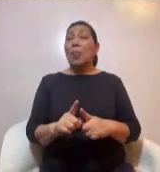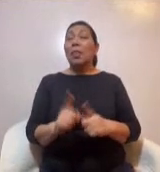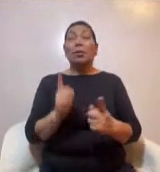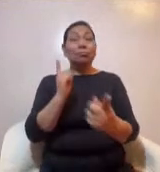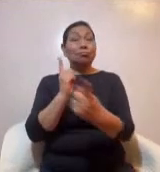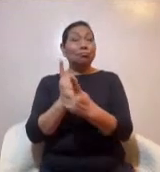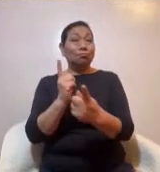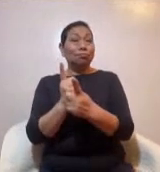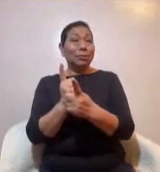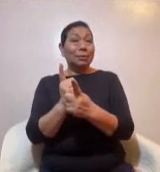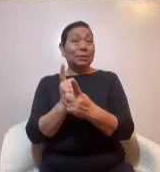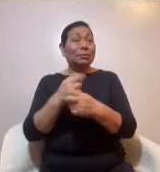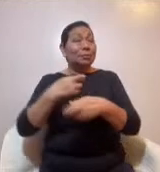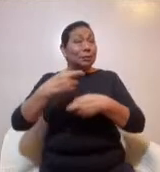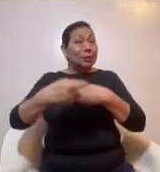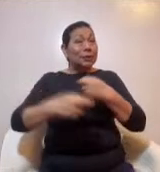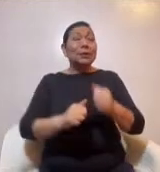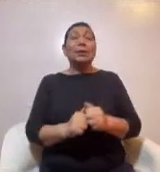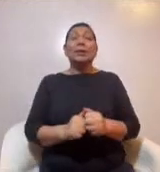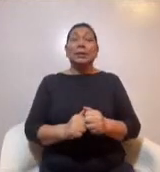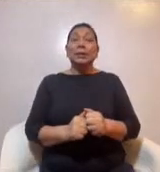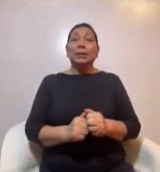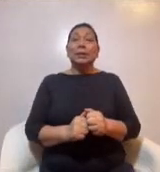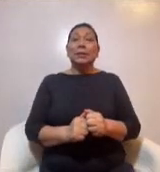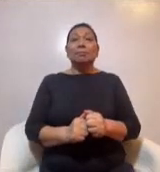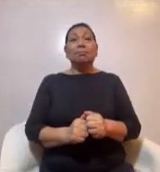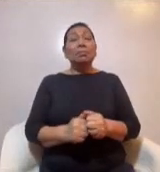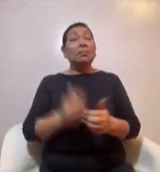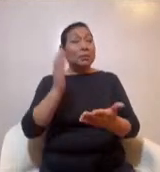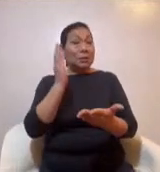hora de intervenirle y de hacerle el proceso